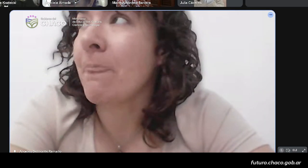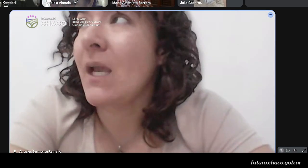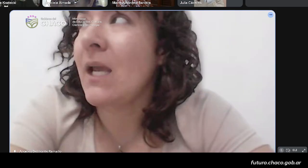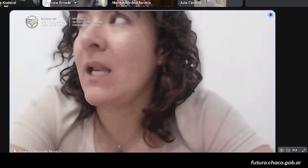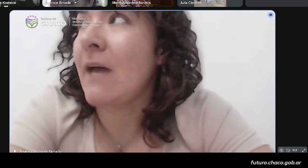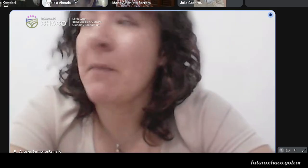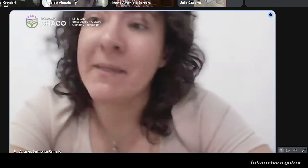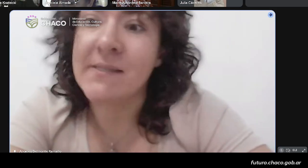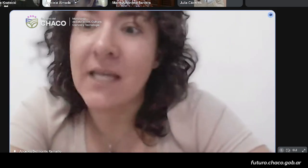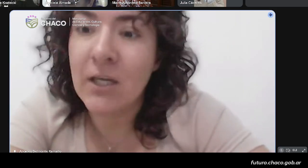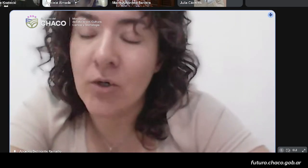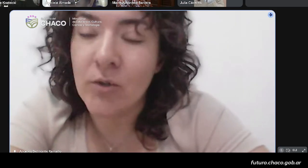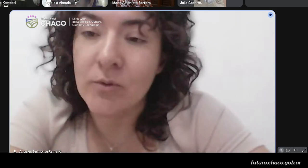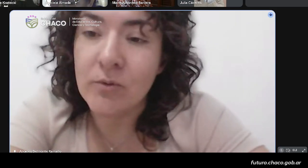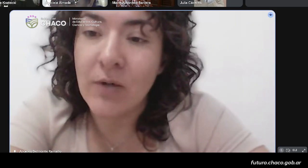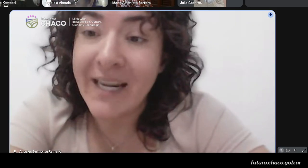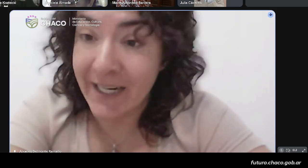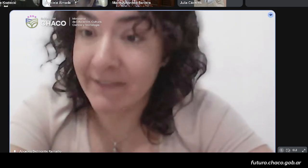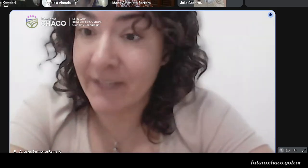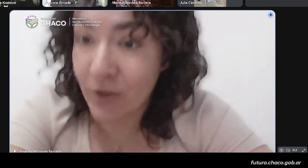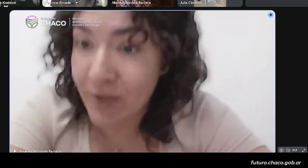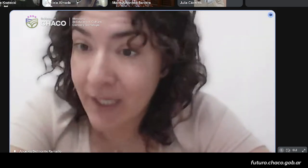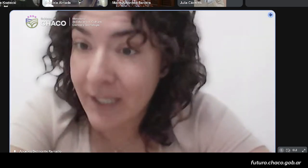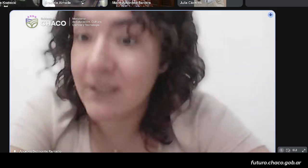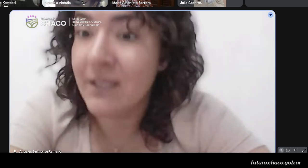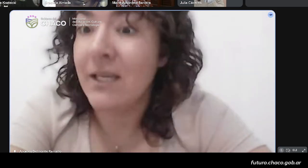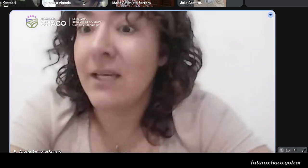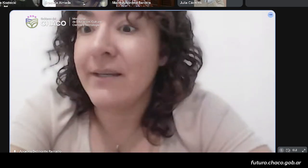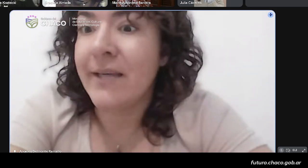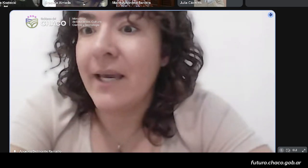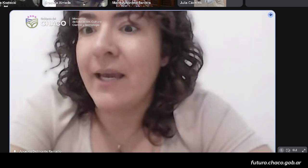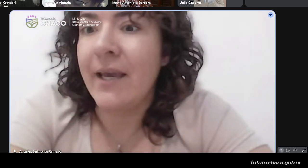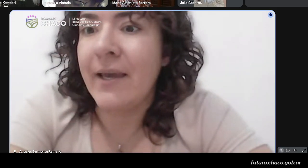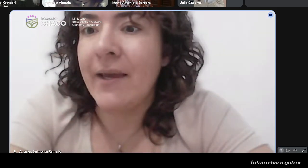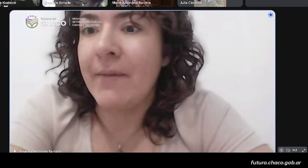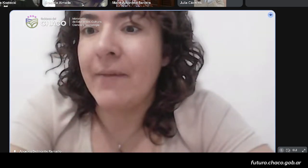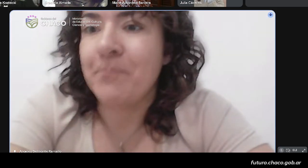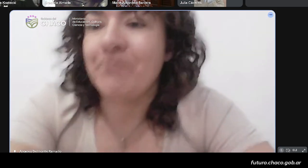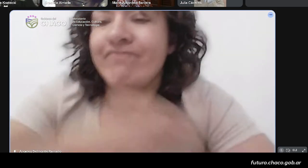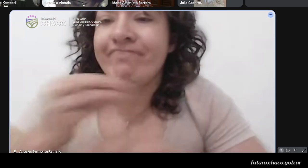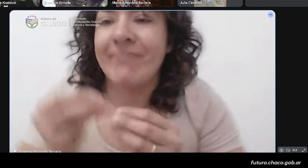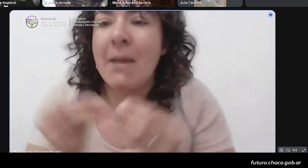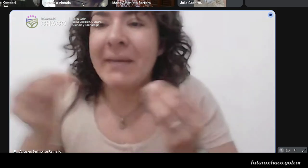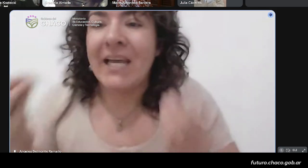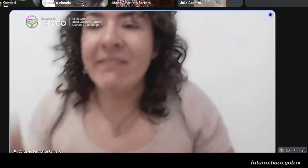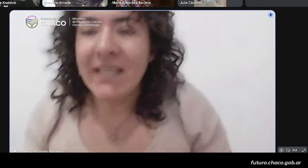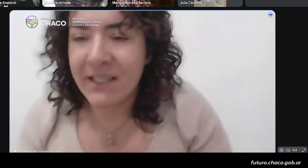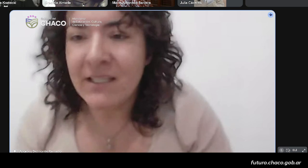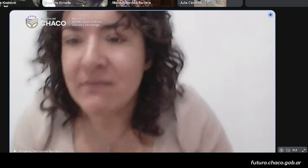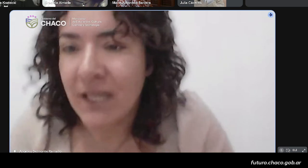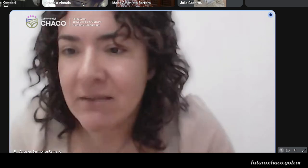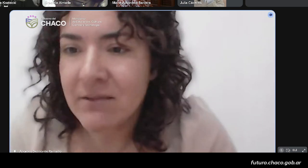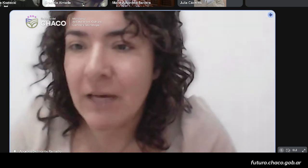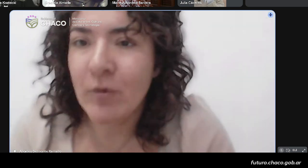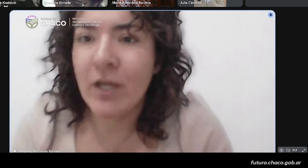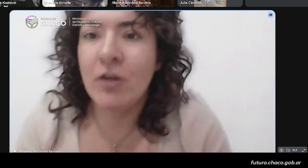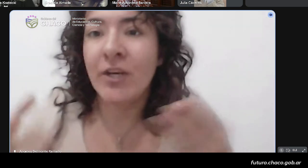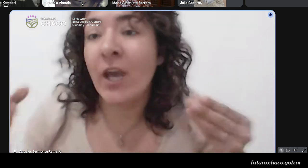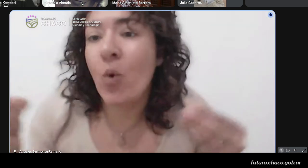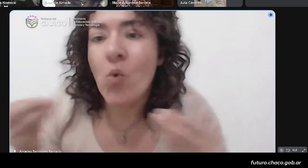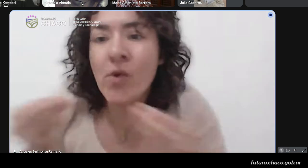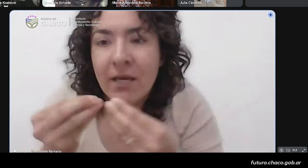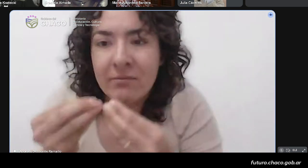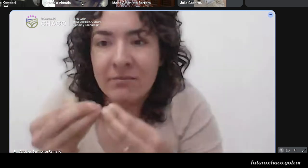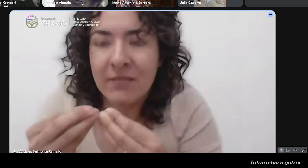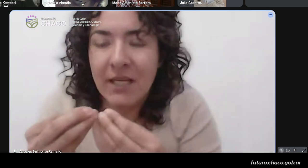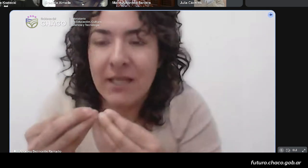en la vez pasada con Alejandra Jodar, que la palabra escrita, digamos, es lo